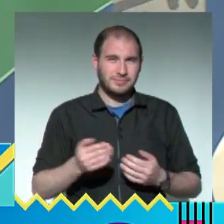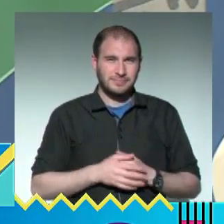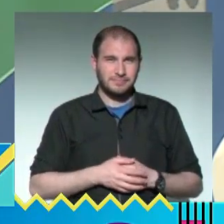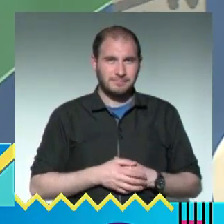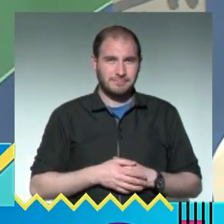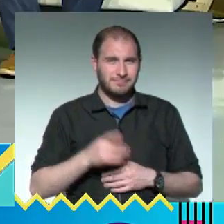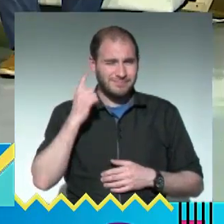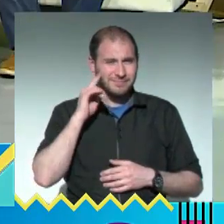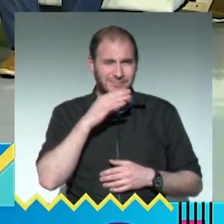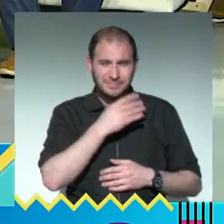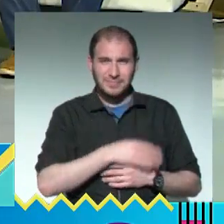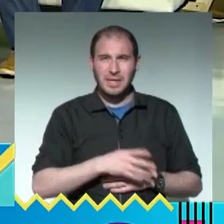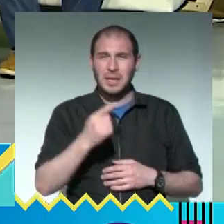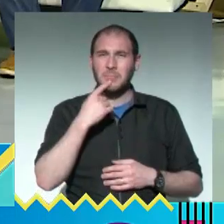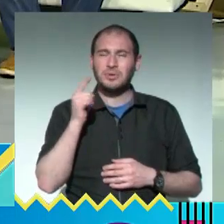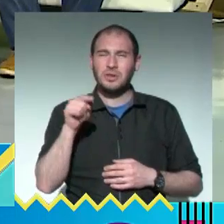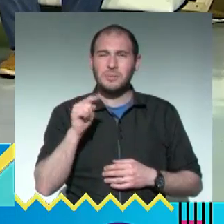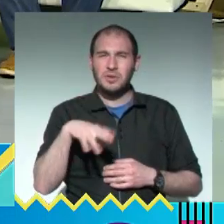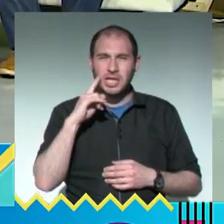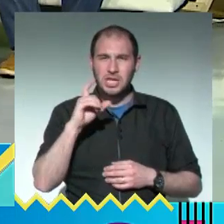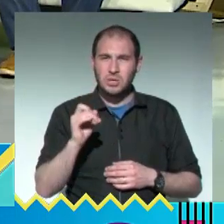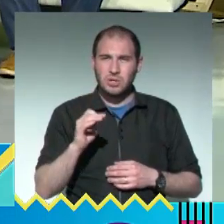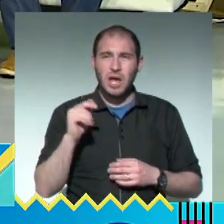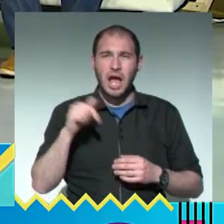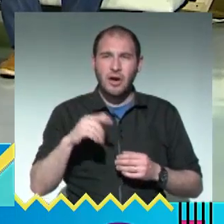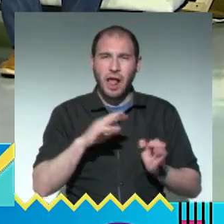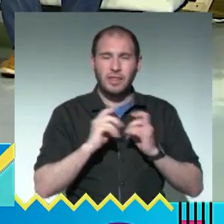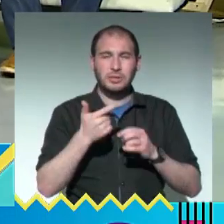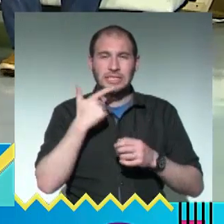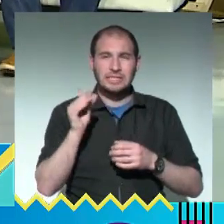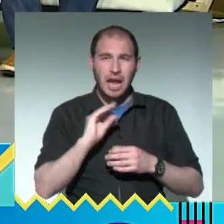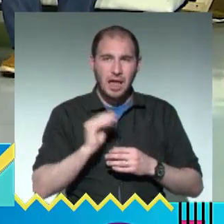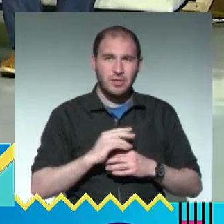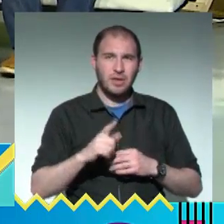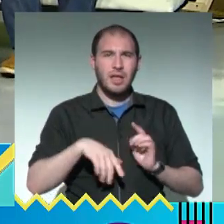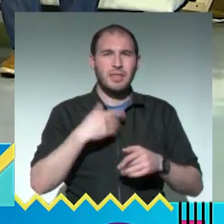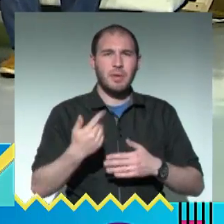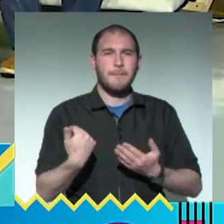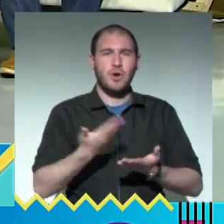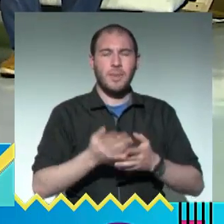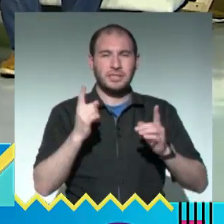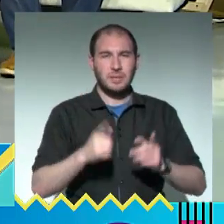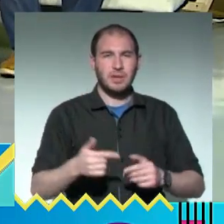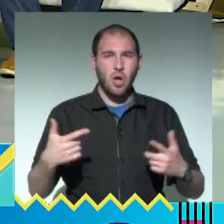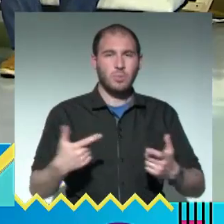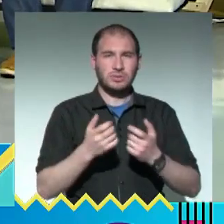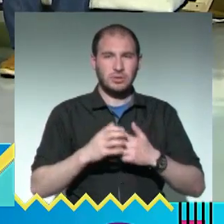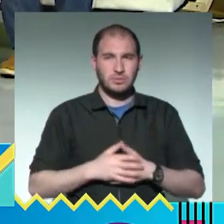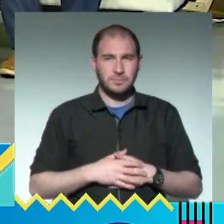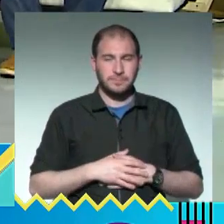seguir estancada. Nico, ¿vos qué crees que se va a dar ahora en la discusión en el Senado y qué se puede llegar a proponer también desde la